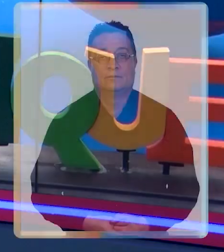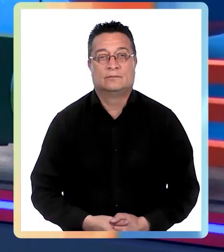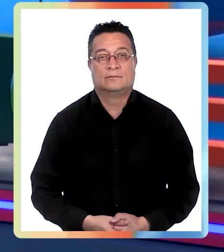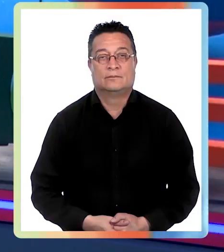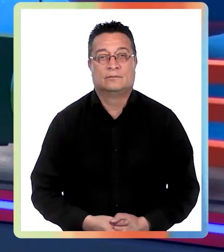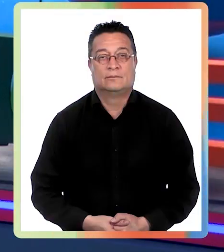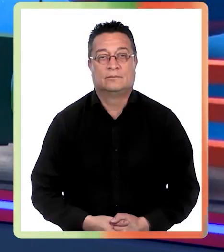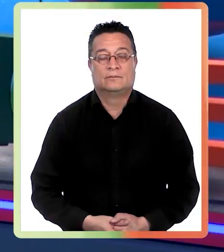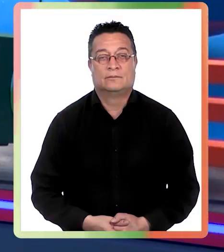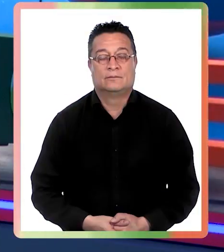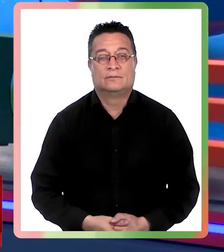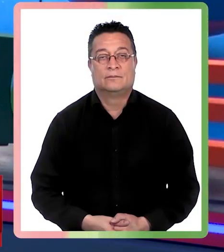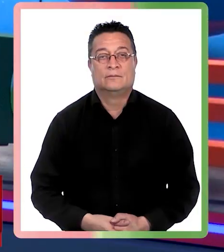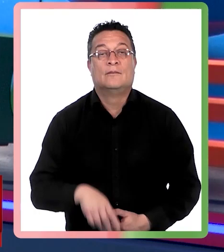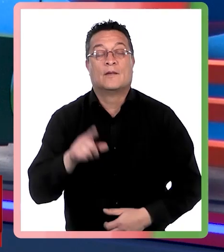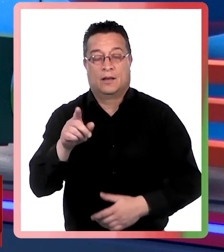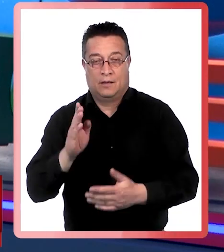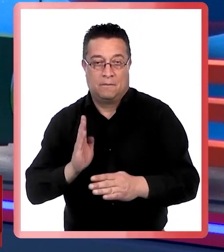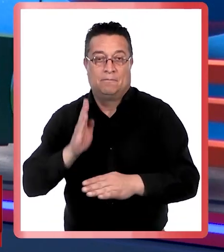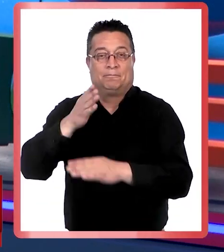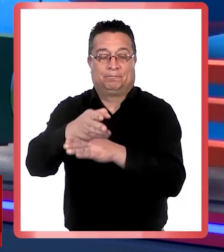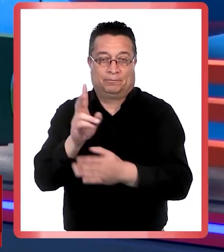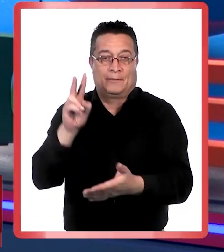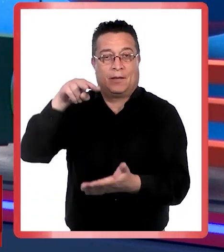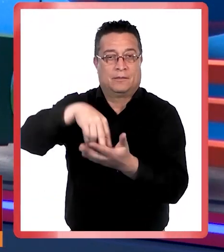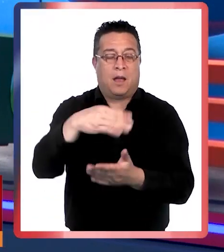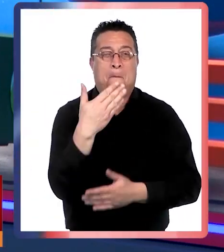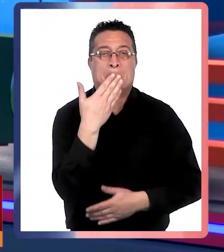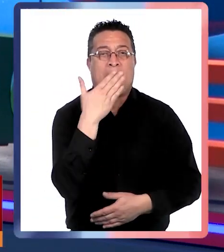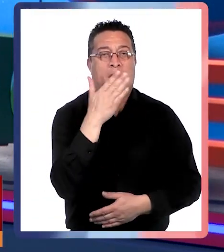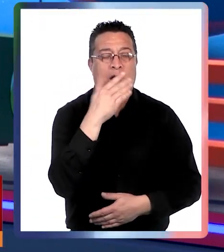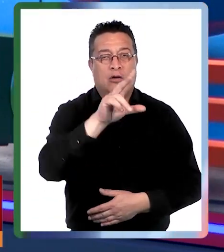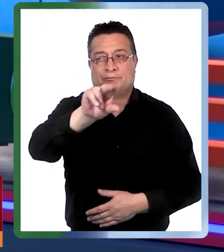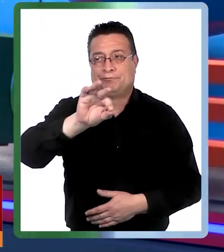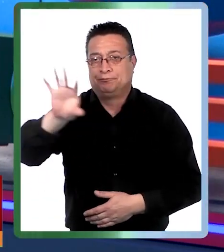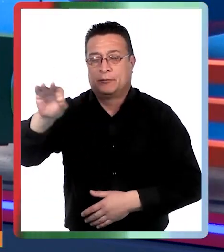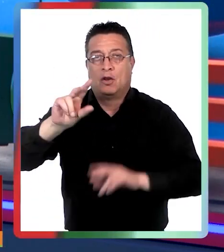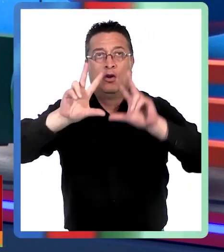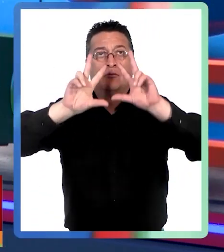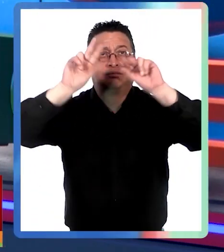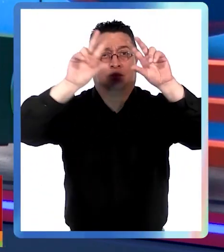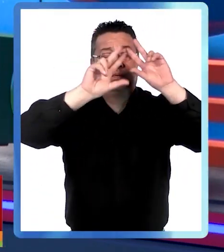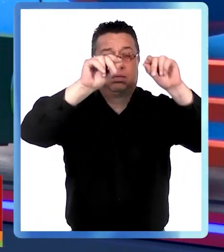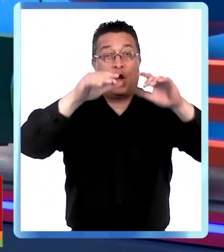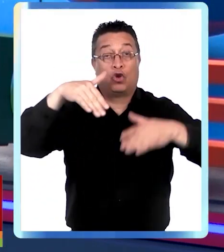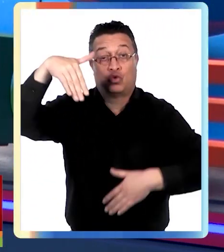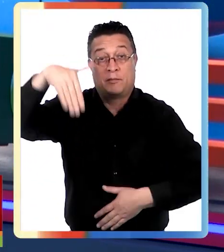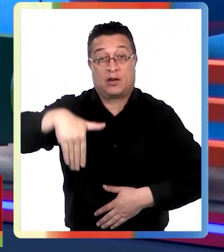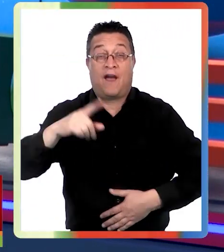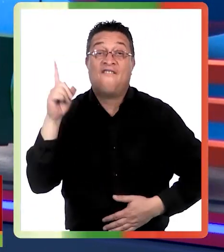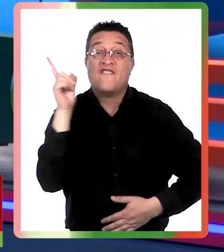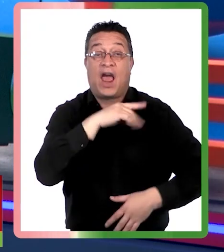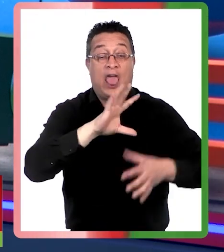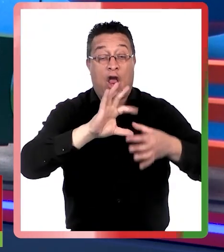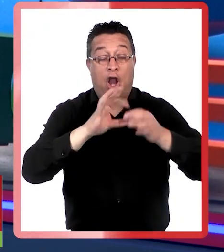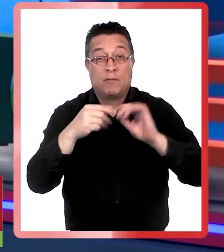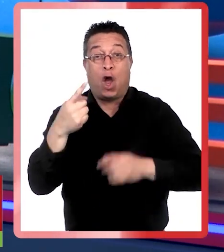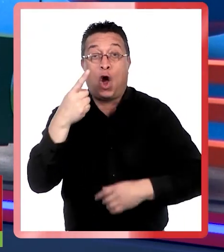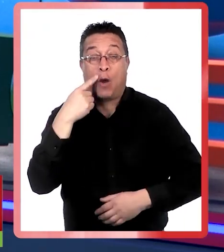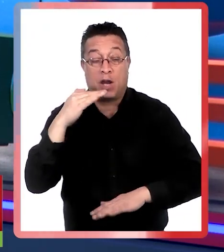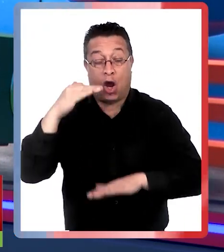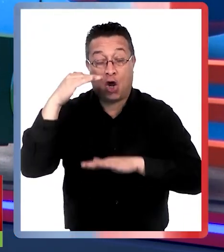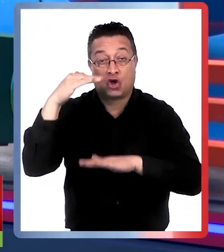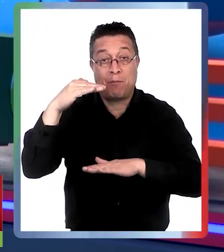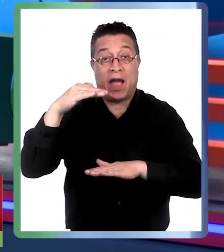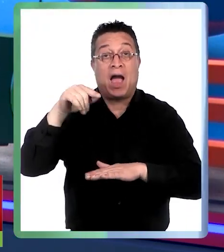contigo con la presencia de los mejores exponentes del voleibol playa sudamericano en la final olímpica masculina copa